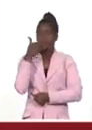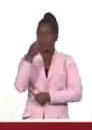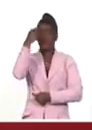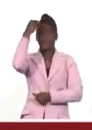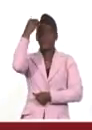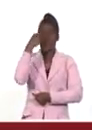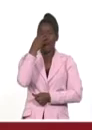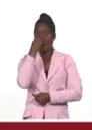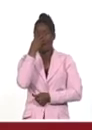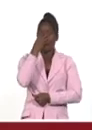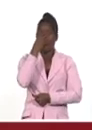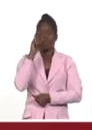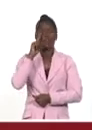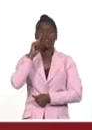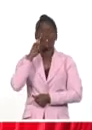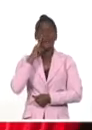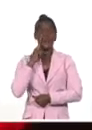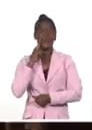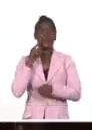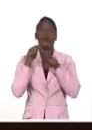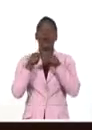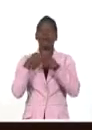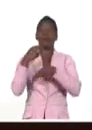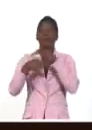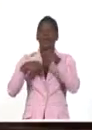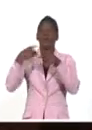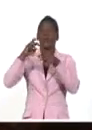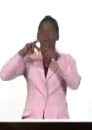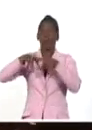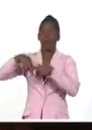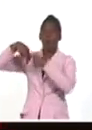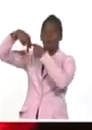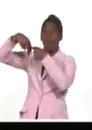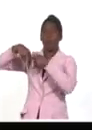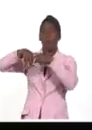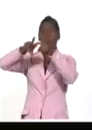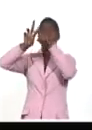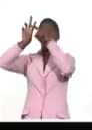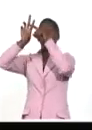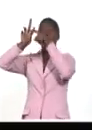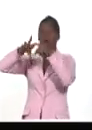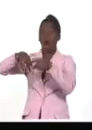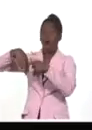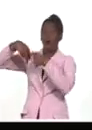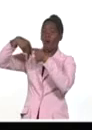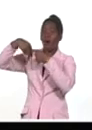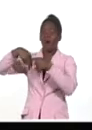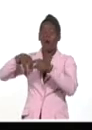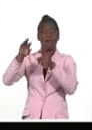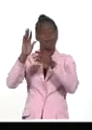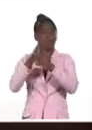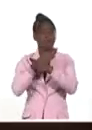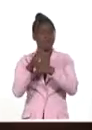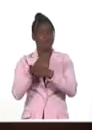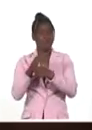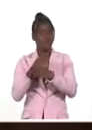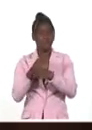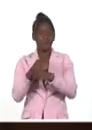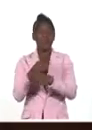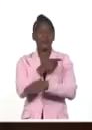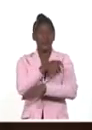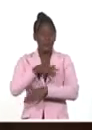el payaso Cebollita, regresan las alturas con la onda aérea, el taburete, las acrobacias e intentan, según